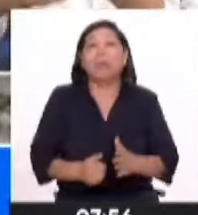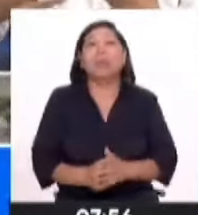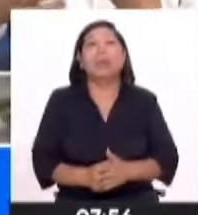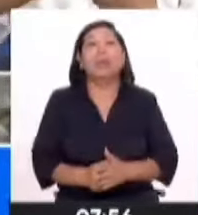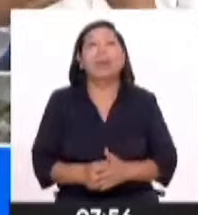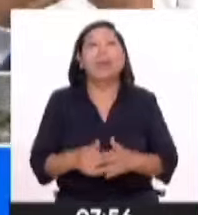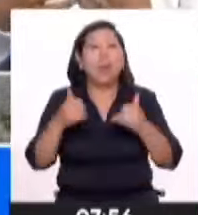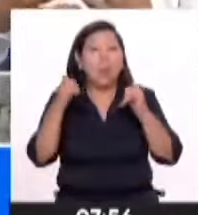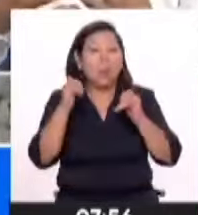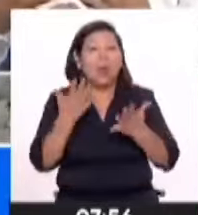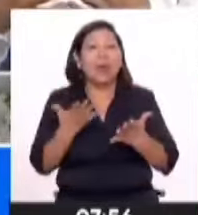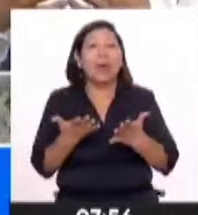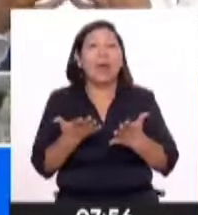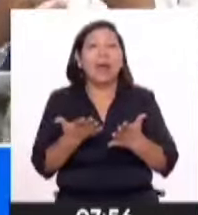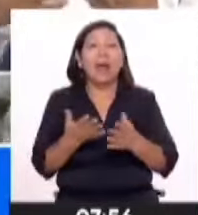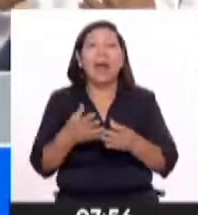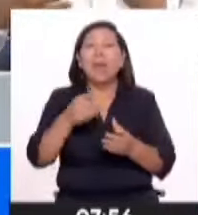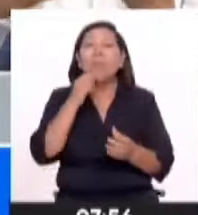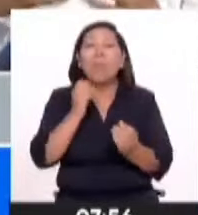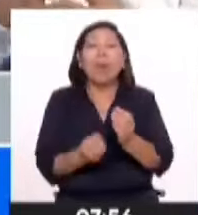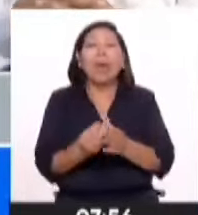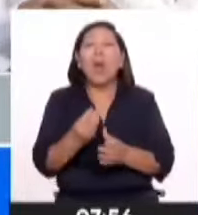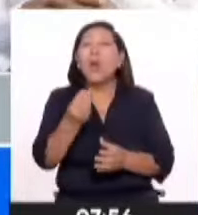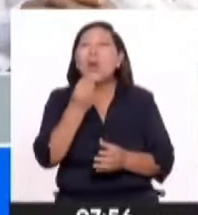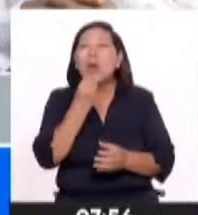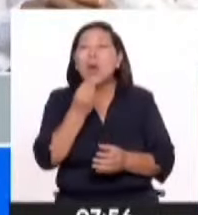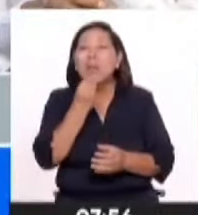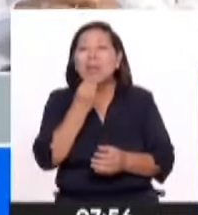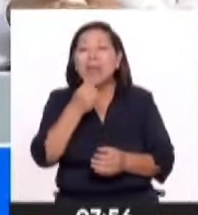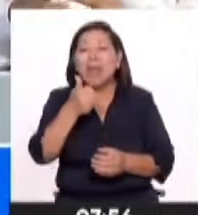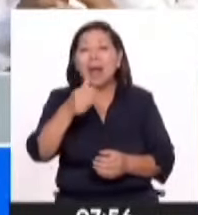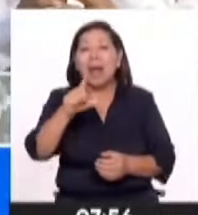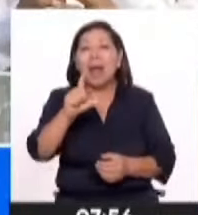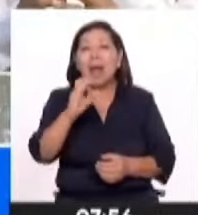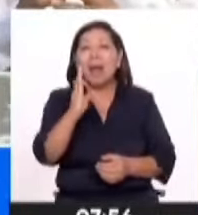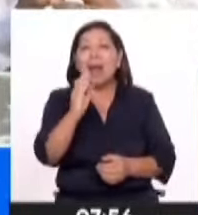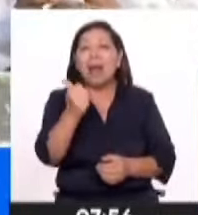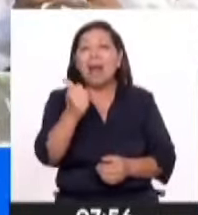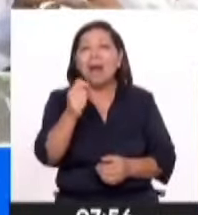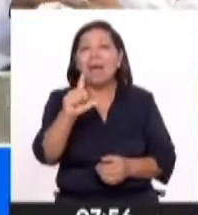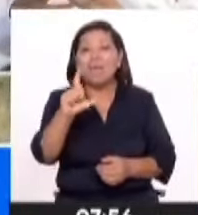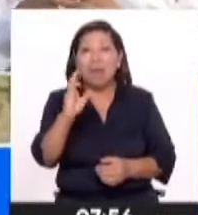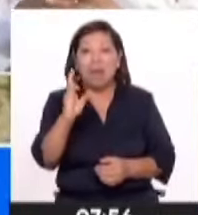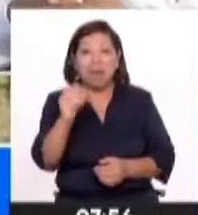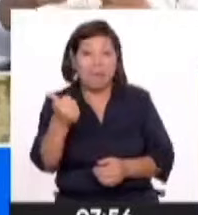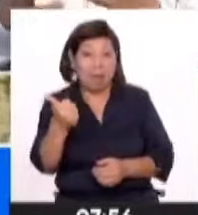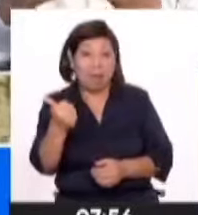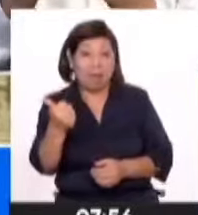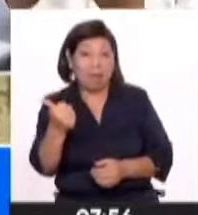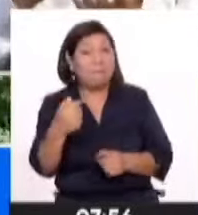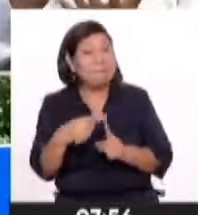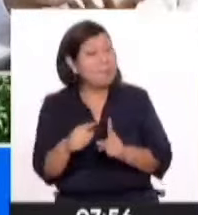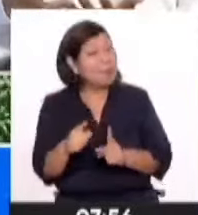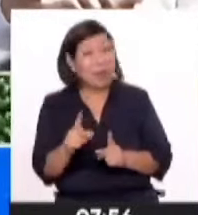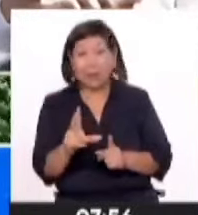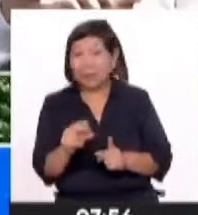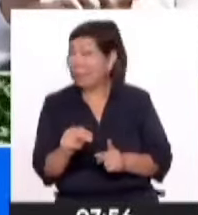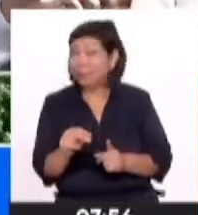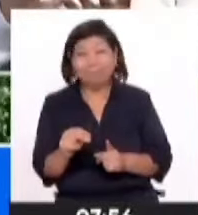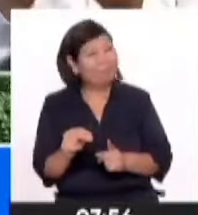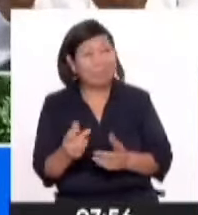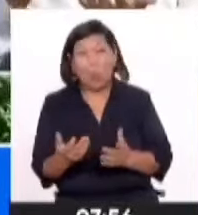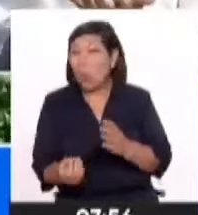utilizan mucho la siembra de alfalfa para poder tener alimentos de calidad. pero a veces hay productores que no tienen el